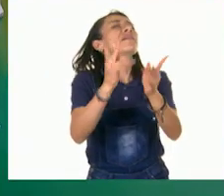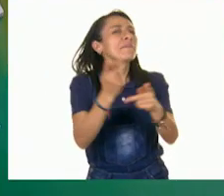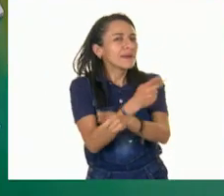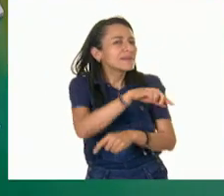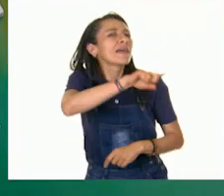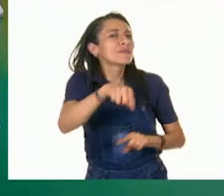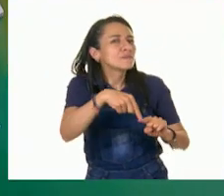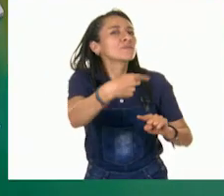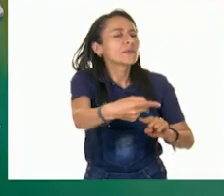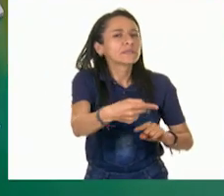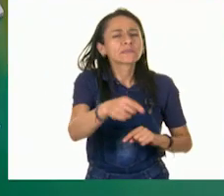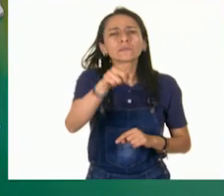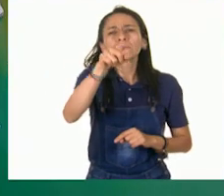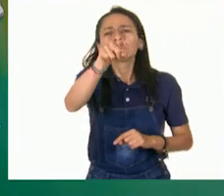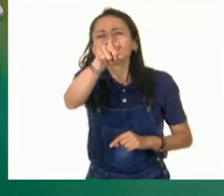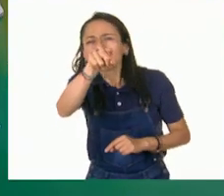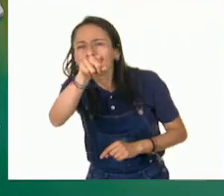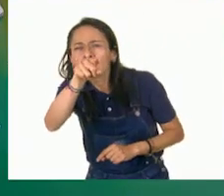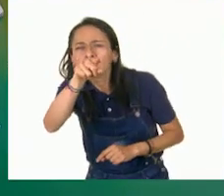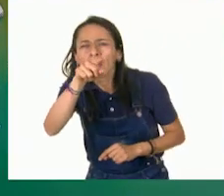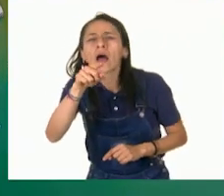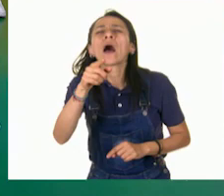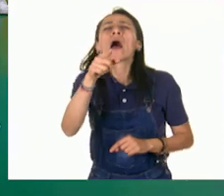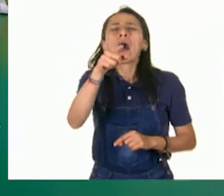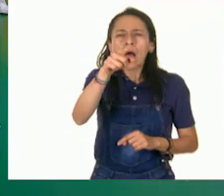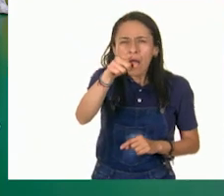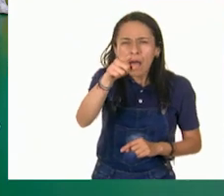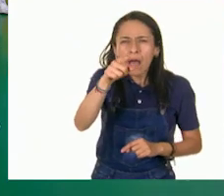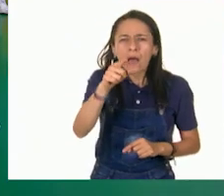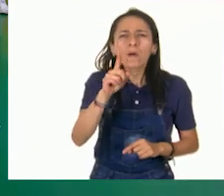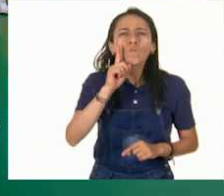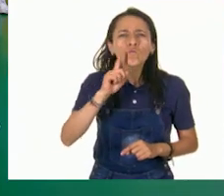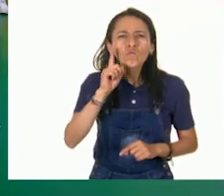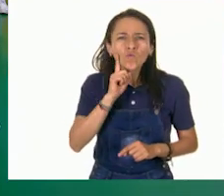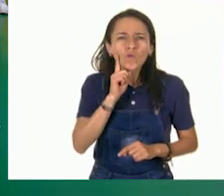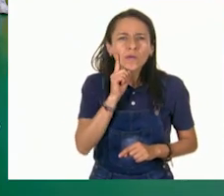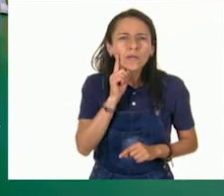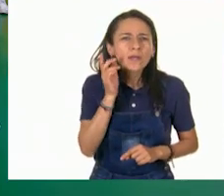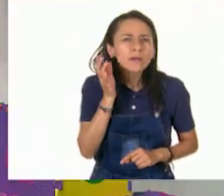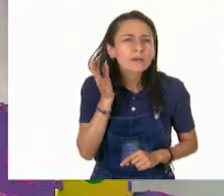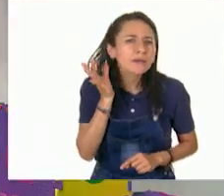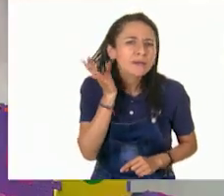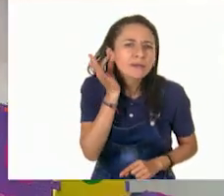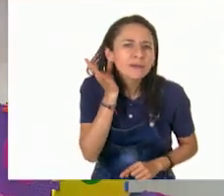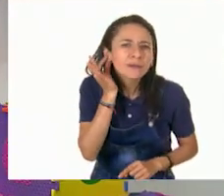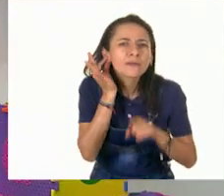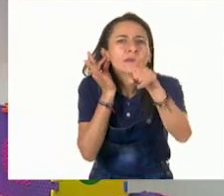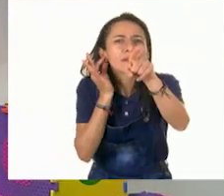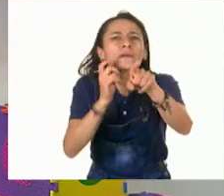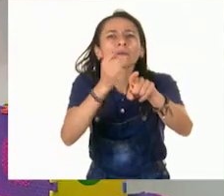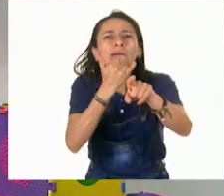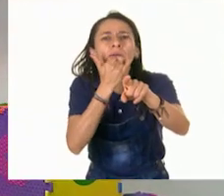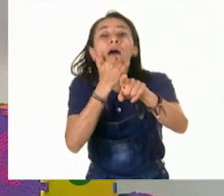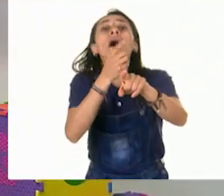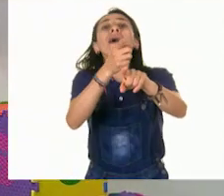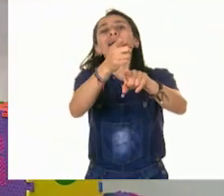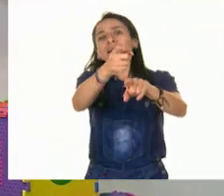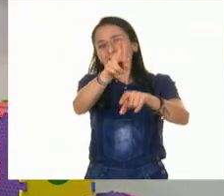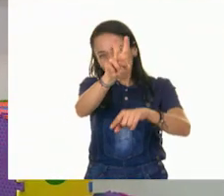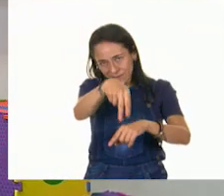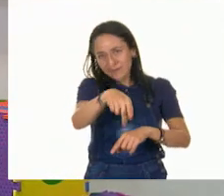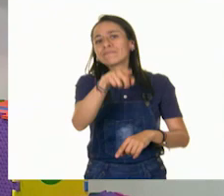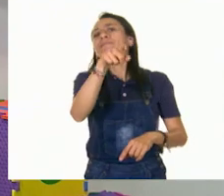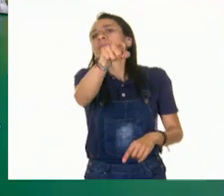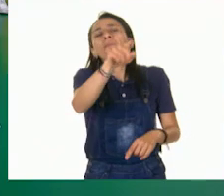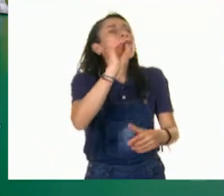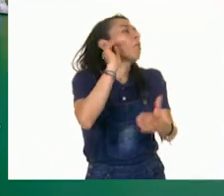¿sí le escuchas? Sí, Sandra está diciendo que que no vamos a entender nada y que entonces la maestra nos va a llamar la atención. Tienes